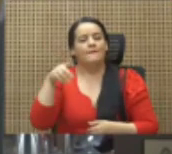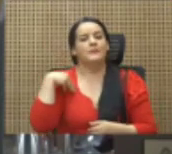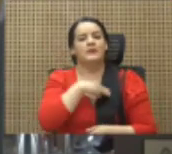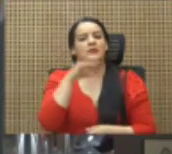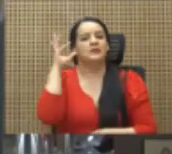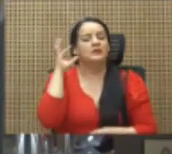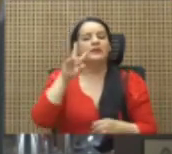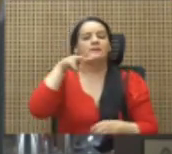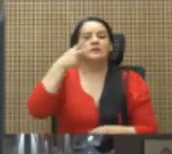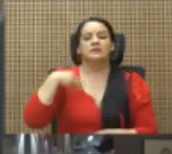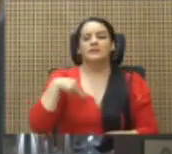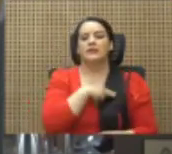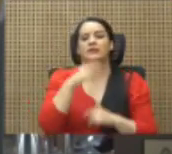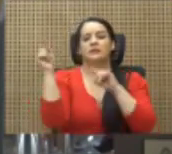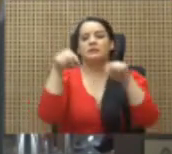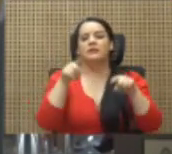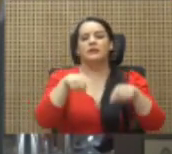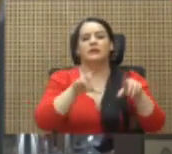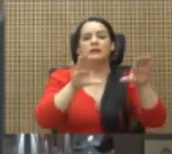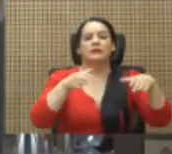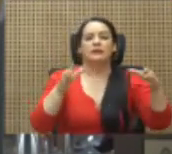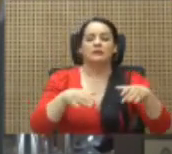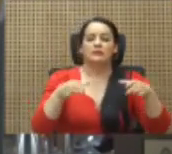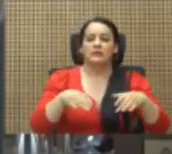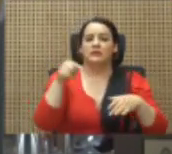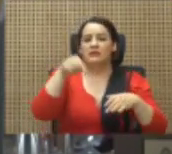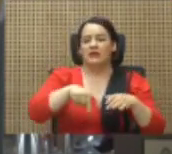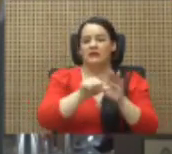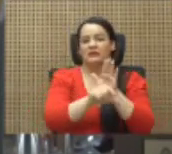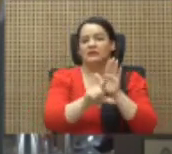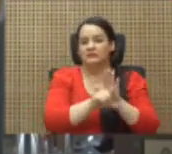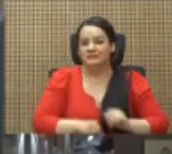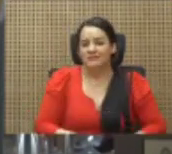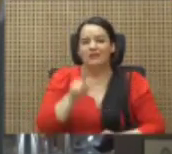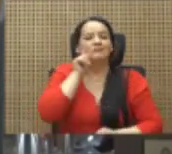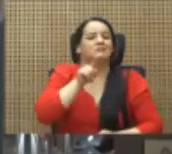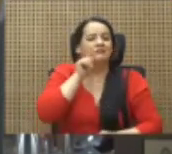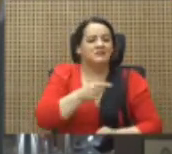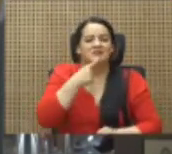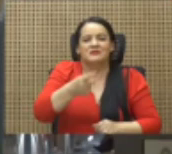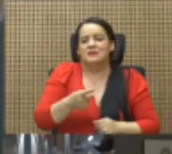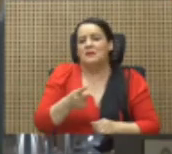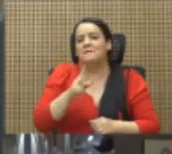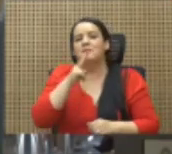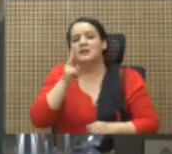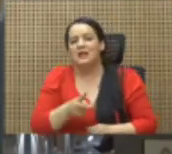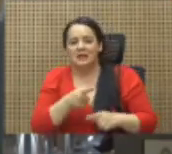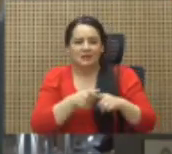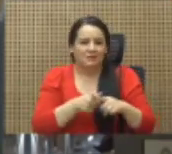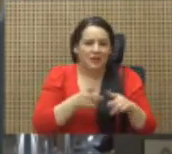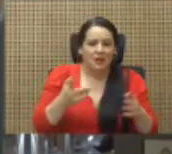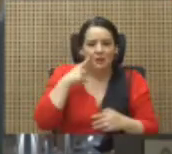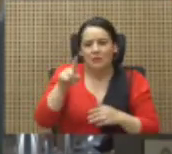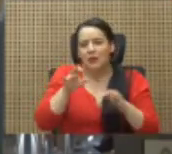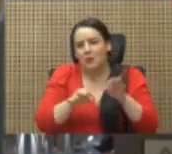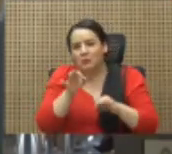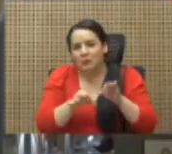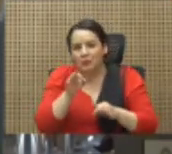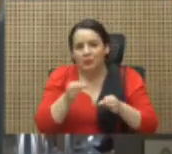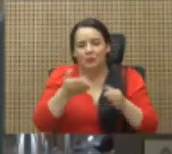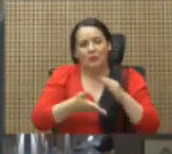sus viceministros venir a las comisiones legislativas a mentir, a decir verdades a medias para justificar acciones descabelladas y